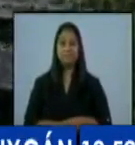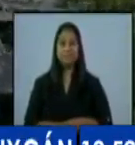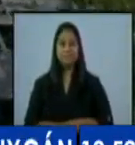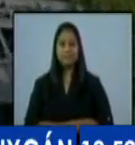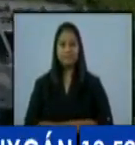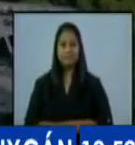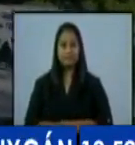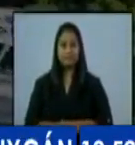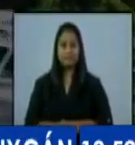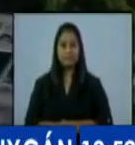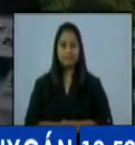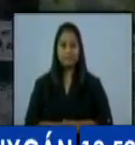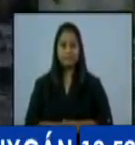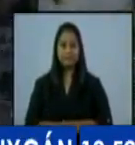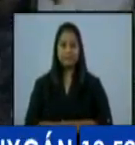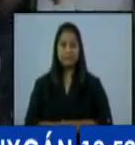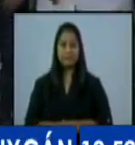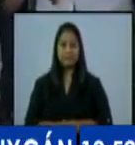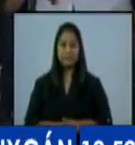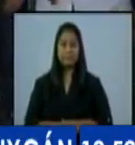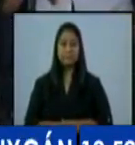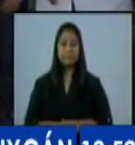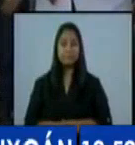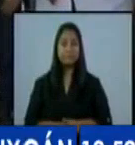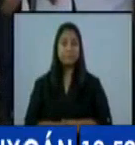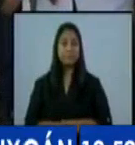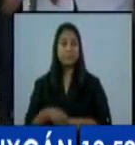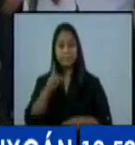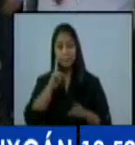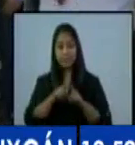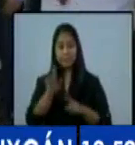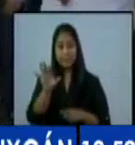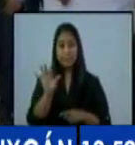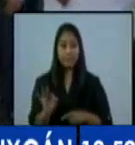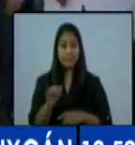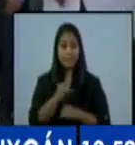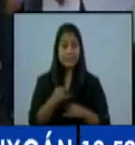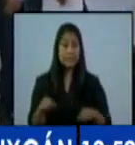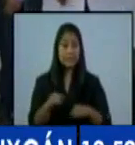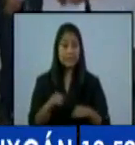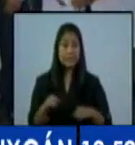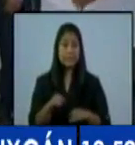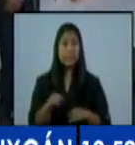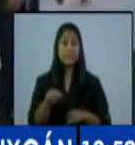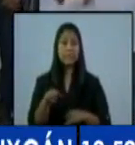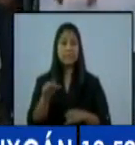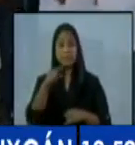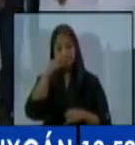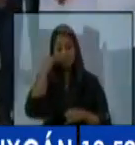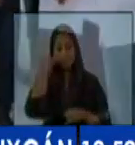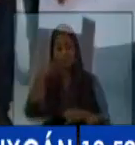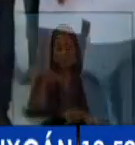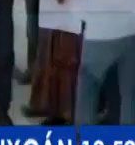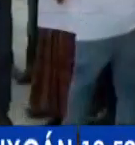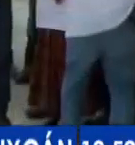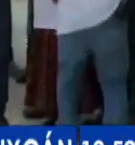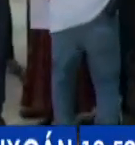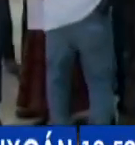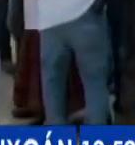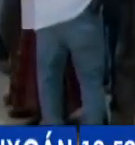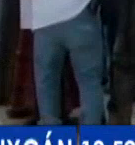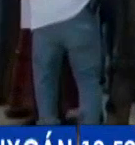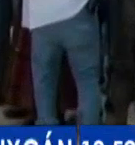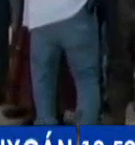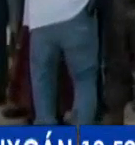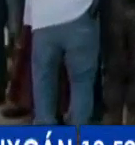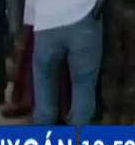para procesar productos y poderlos exportar a México libres de impuestos y generando empleo aquí. En un proyecto